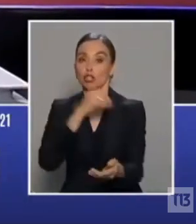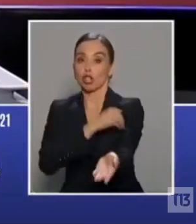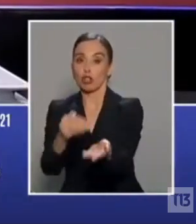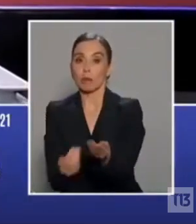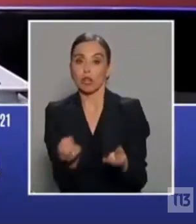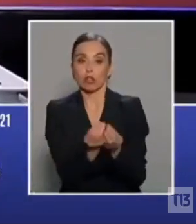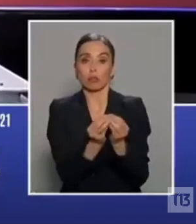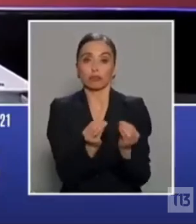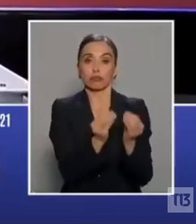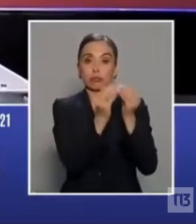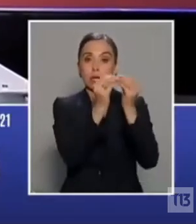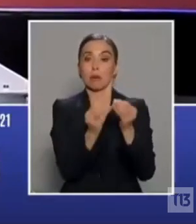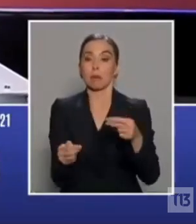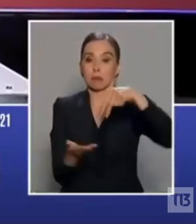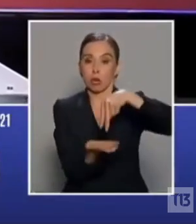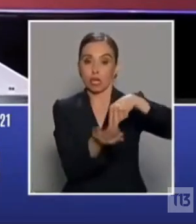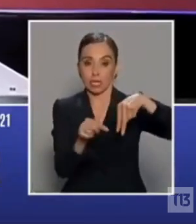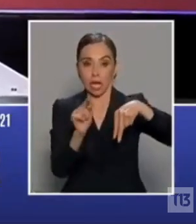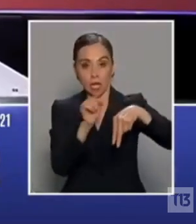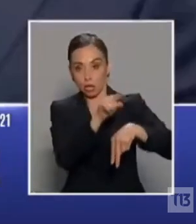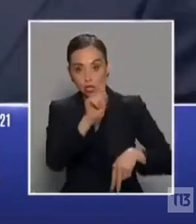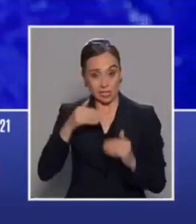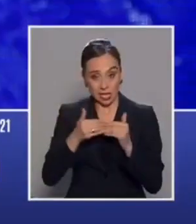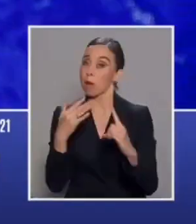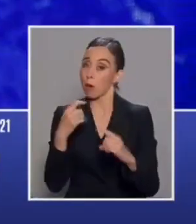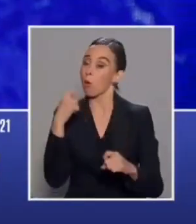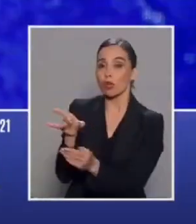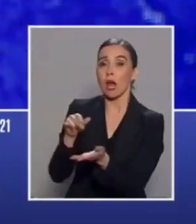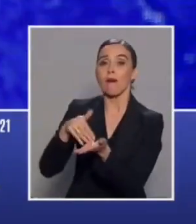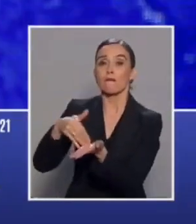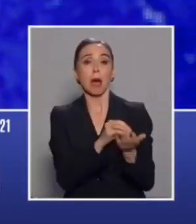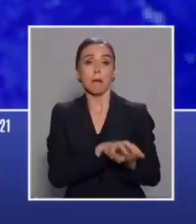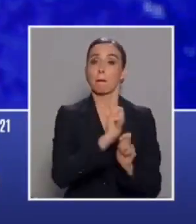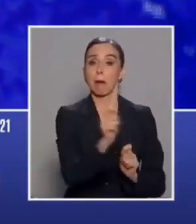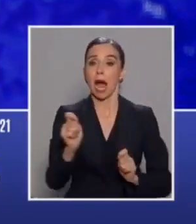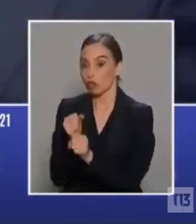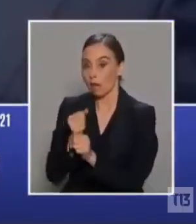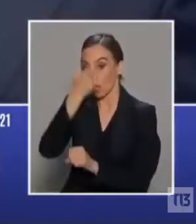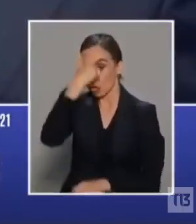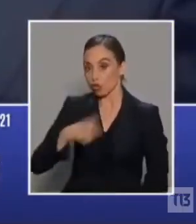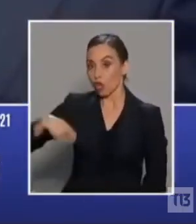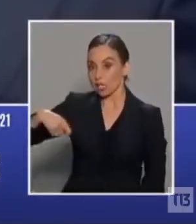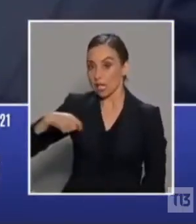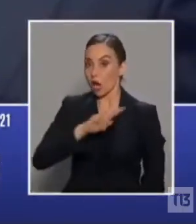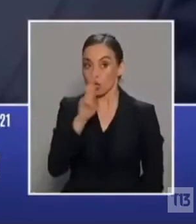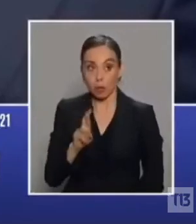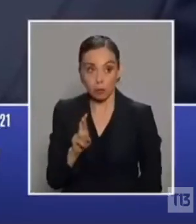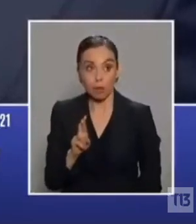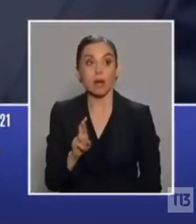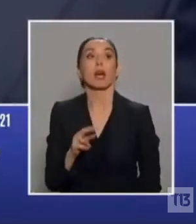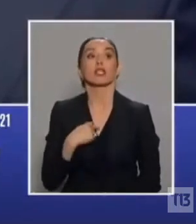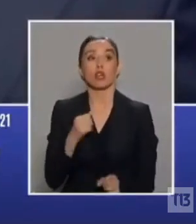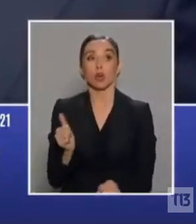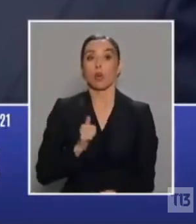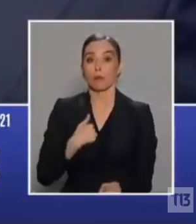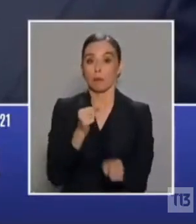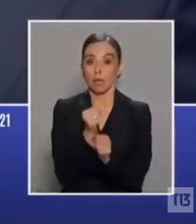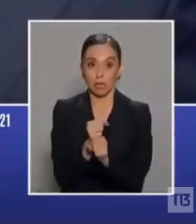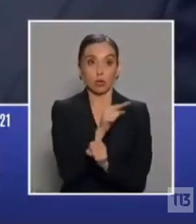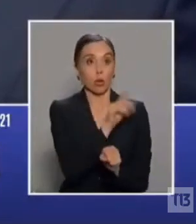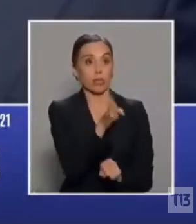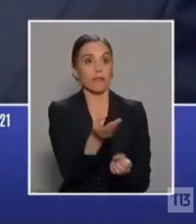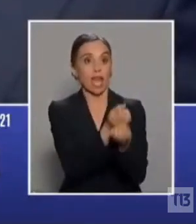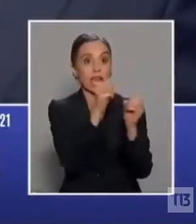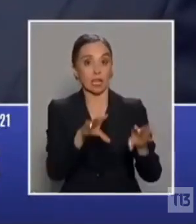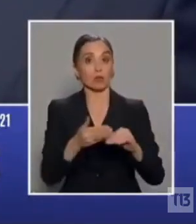de pesos acumulados por estar acá, no entiende y ataca perdone, a los que Sebastián. Trabajamos. República, cumplo con mi tarea. Yo creo